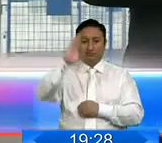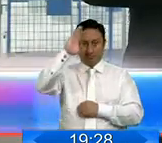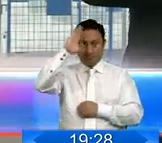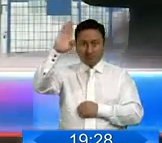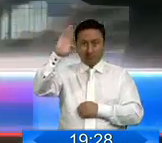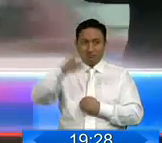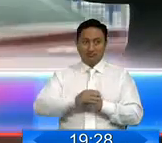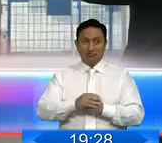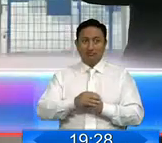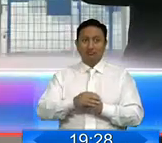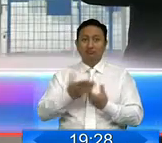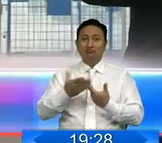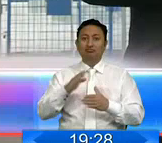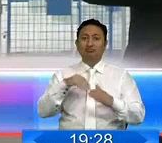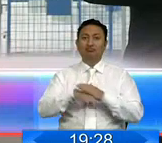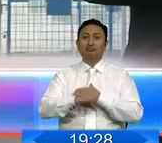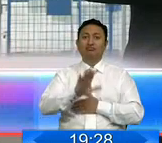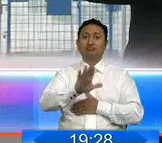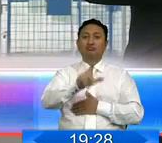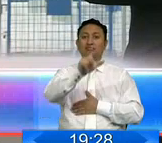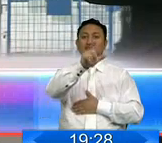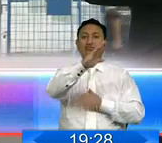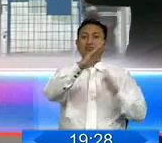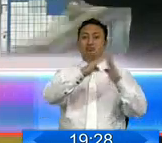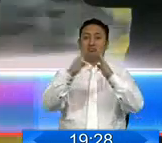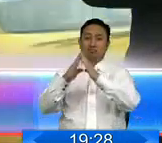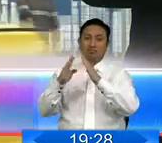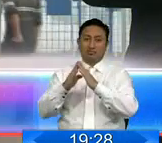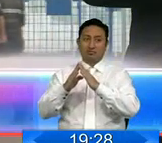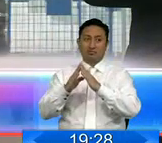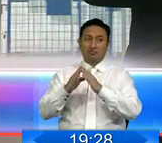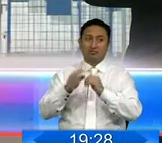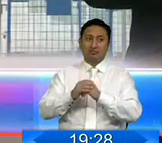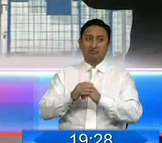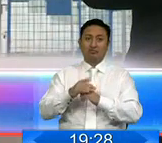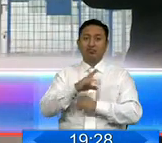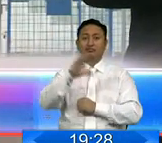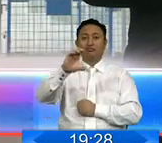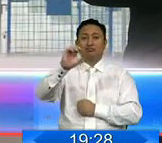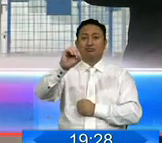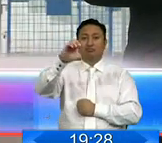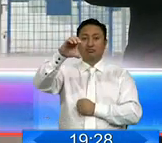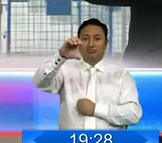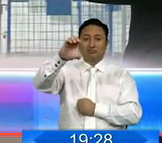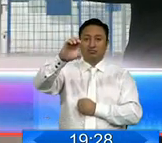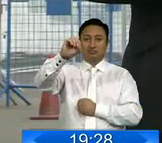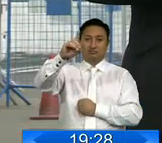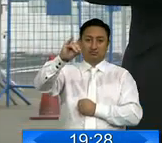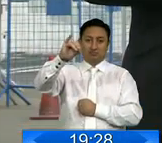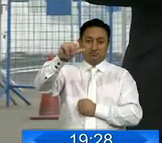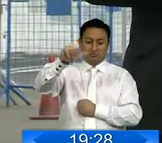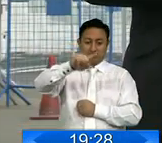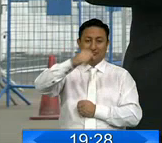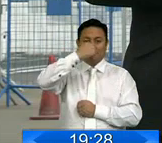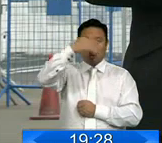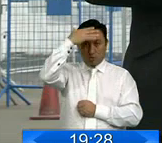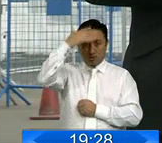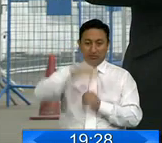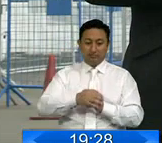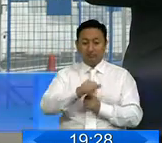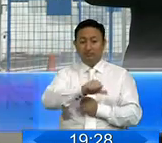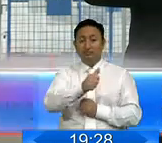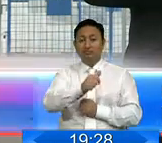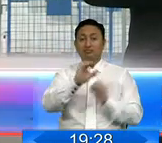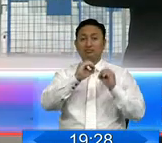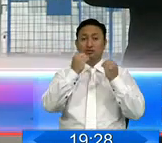policiales ingresaban a 5 domicilios ubicados en las ciudades de La Concordia y Santo Domingo en busca de los integrantes